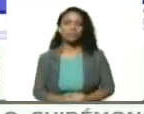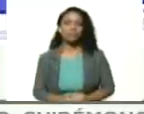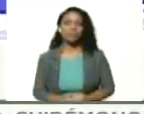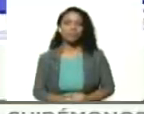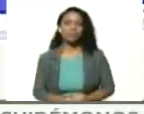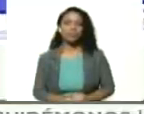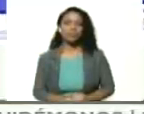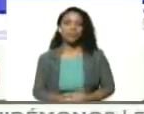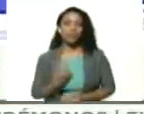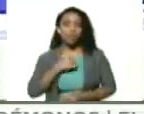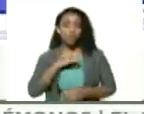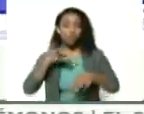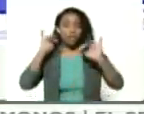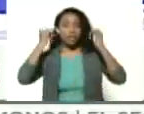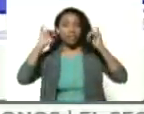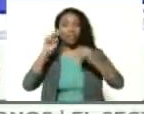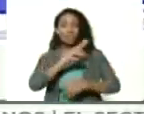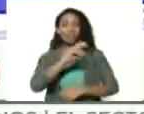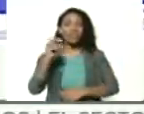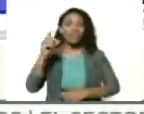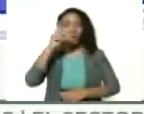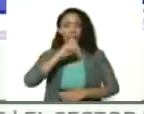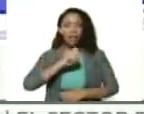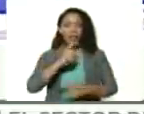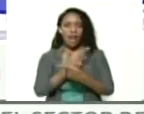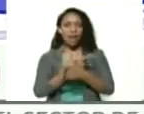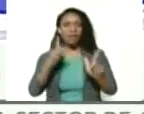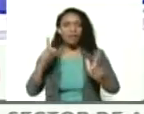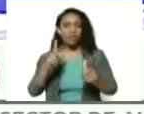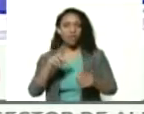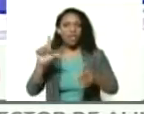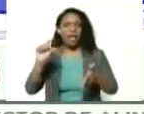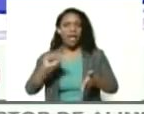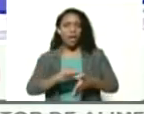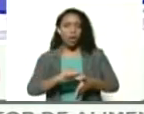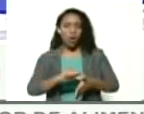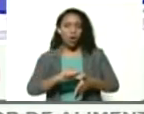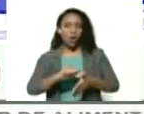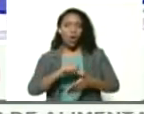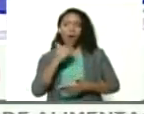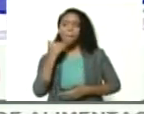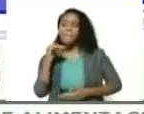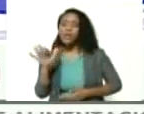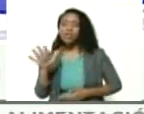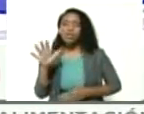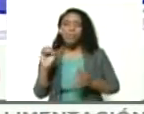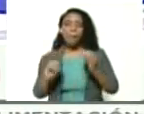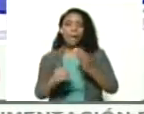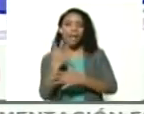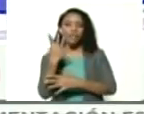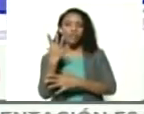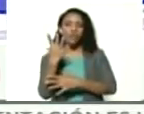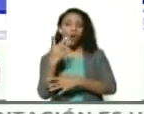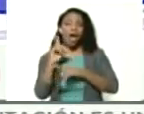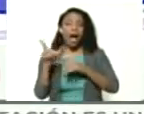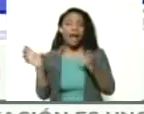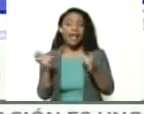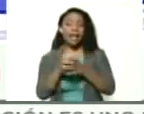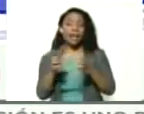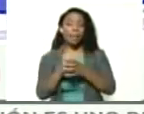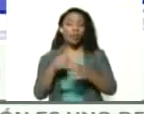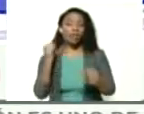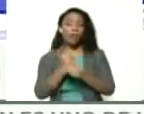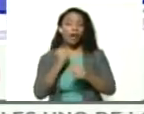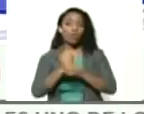Estamos conmemorando, pues vienen los 200 años de la liberación de Coro, ahora en mayo, ¿verdad? Hay un equipo trabajando